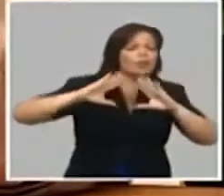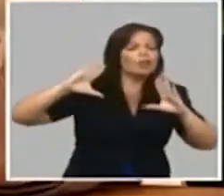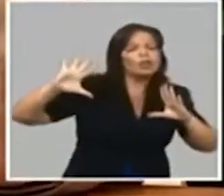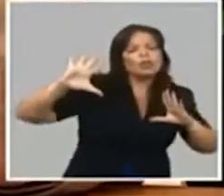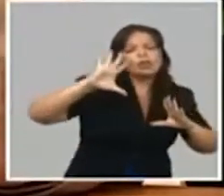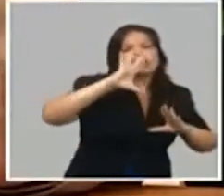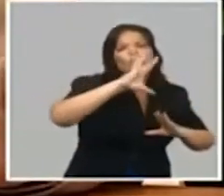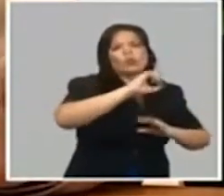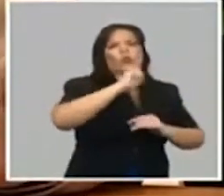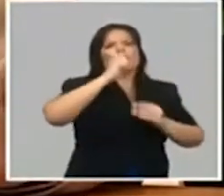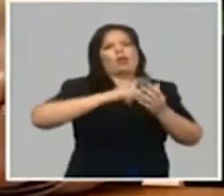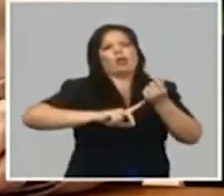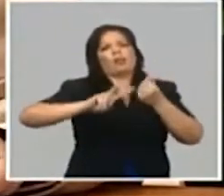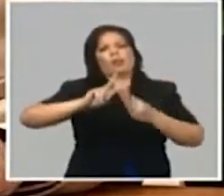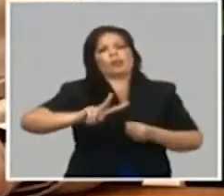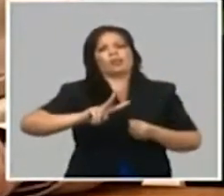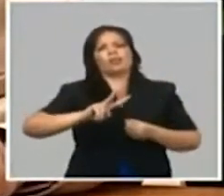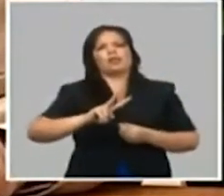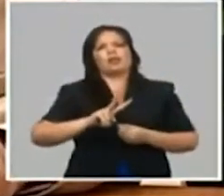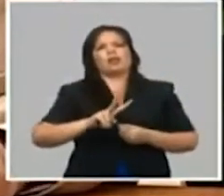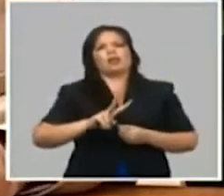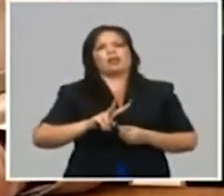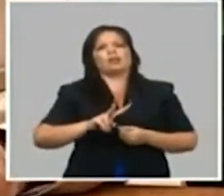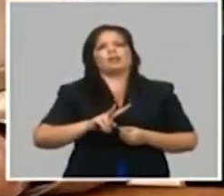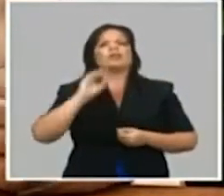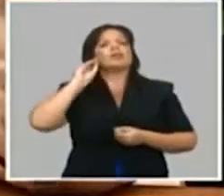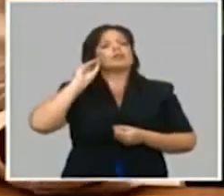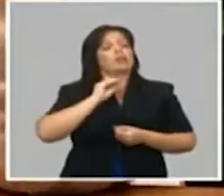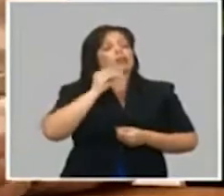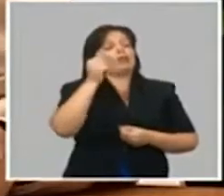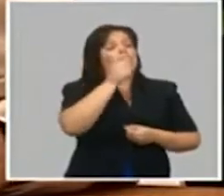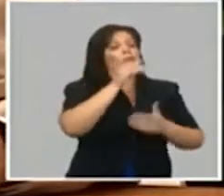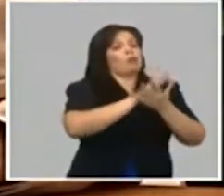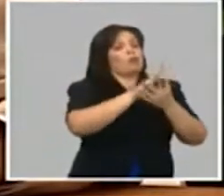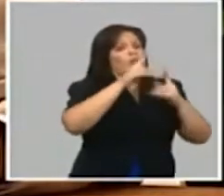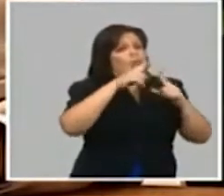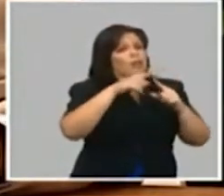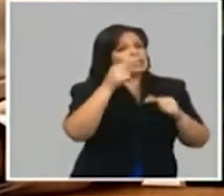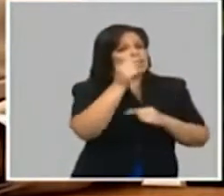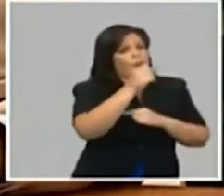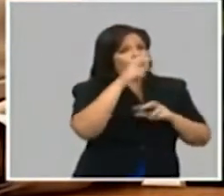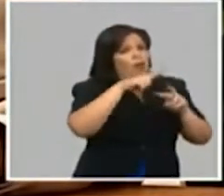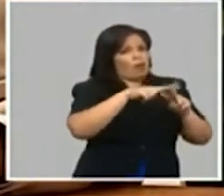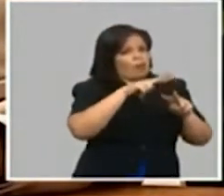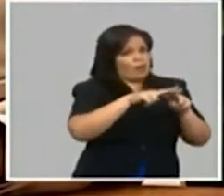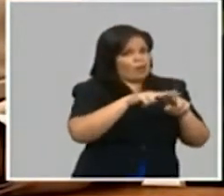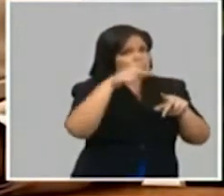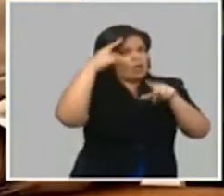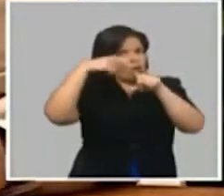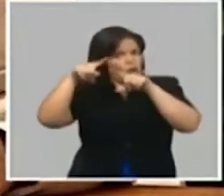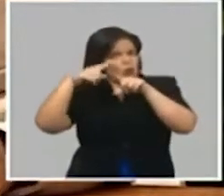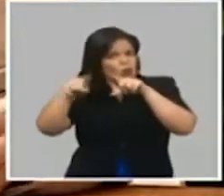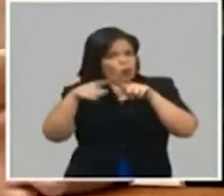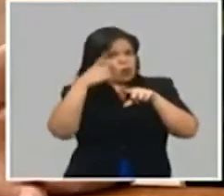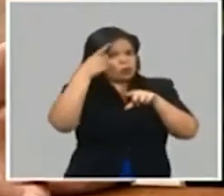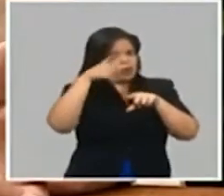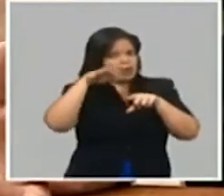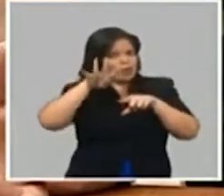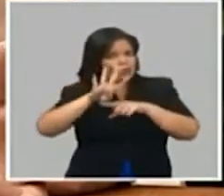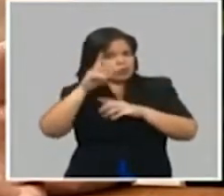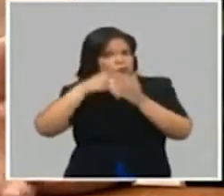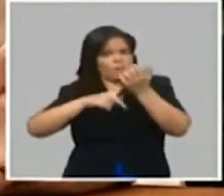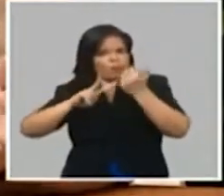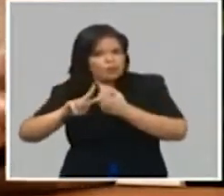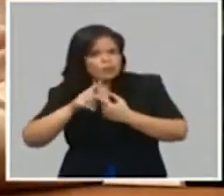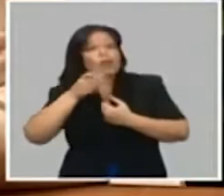provincias que están en primera fase, como planteó el ministro, ya pueden comenzar a